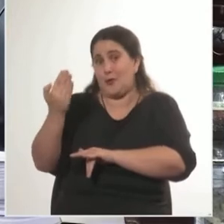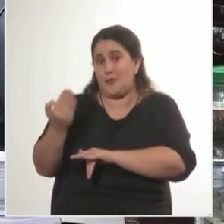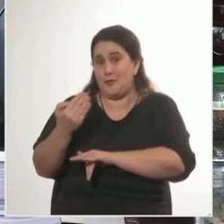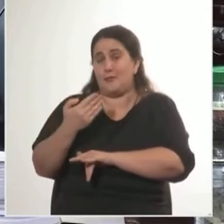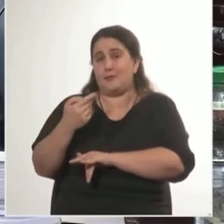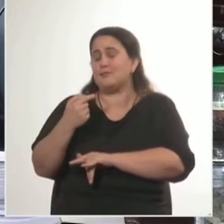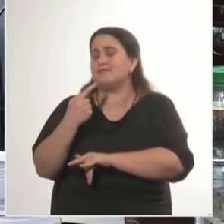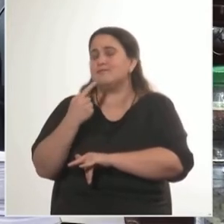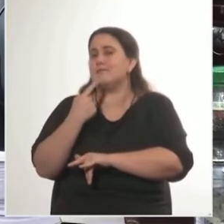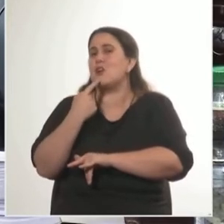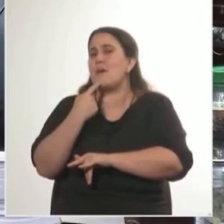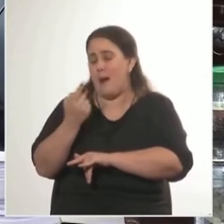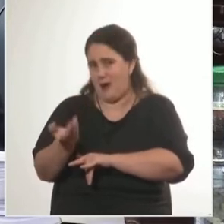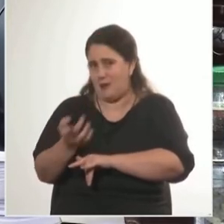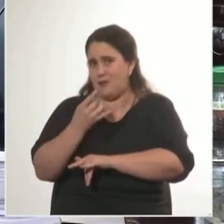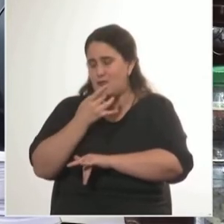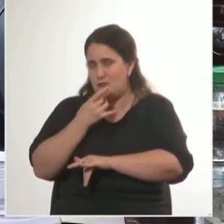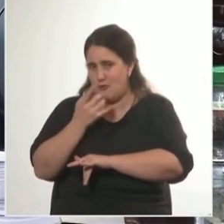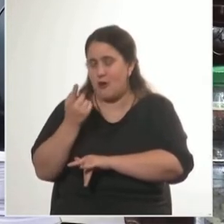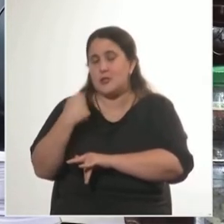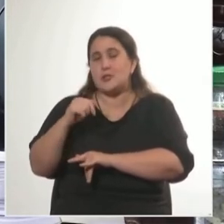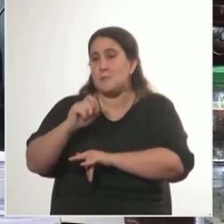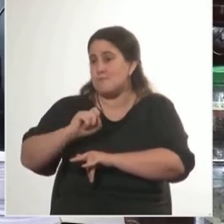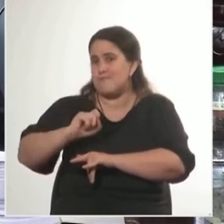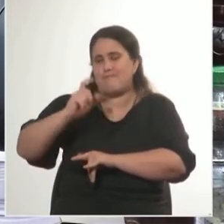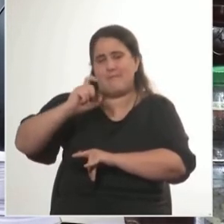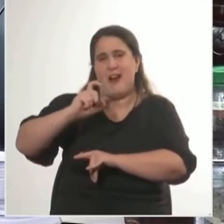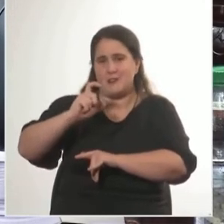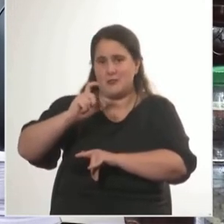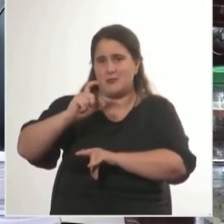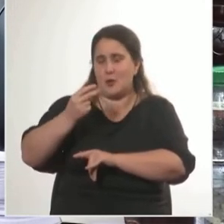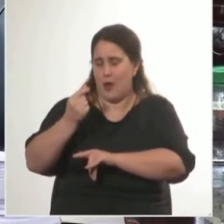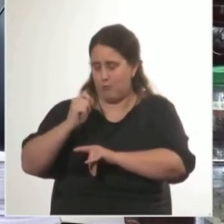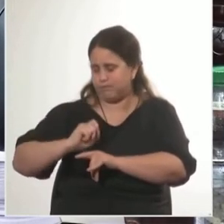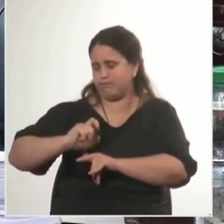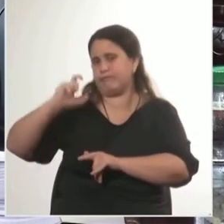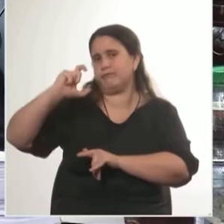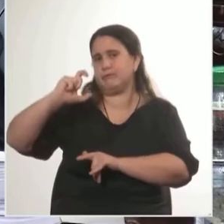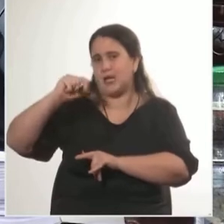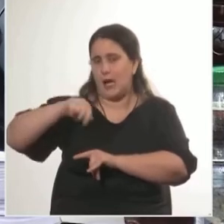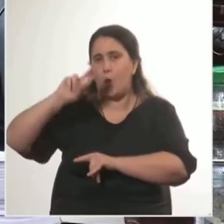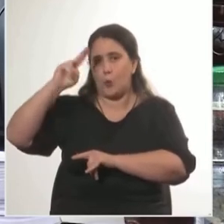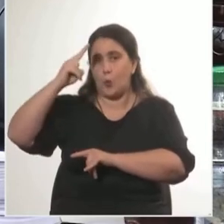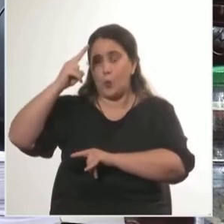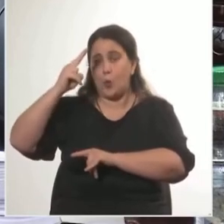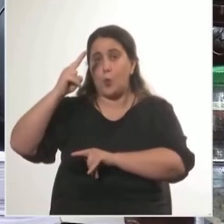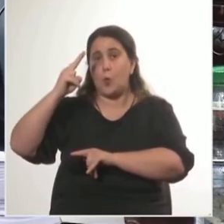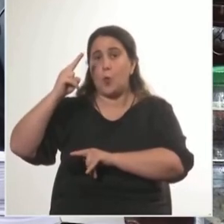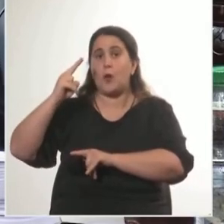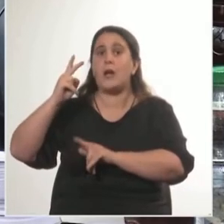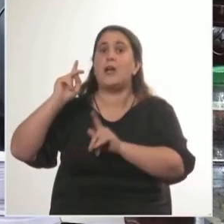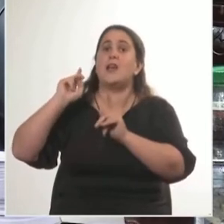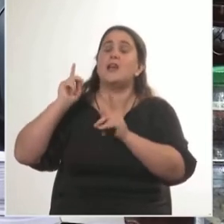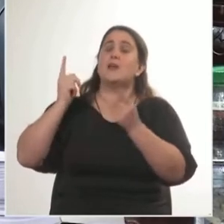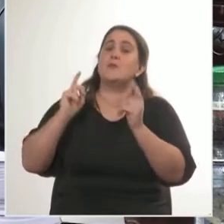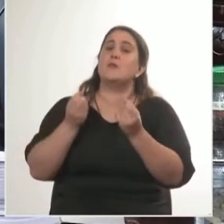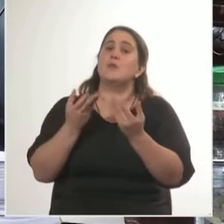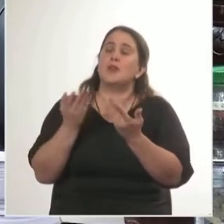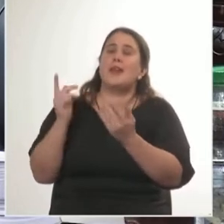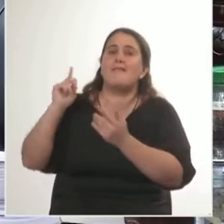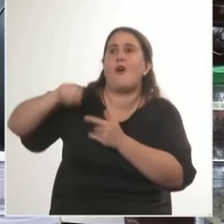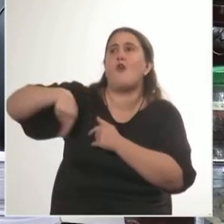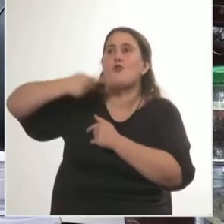grueso de la inflación y el aumento de la inflación en Uruguay tiene un componente